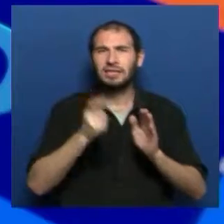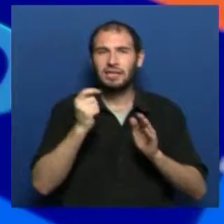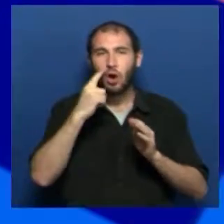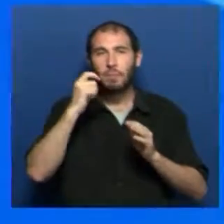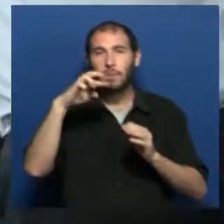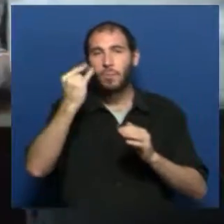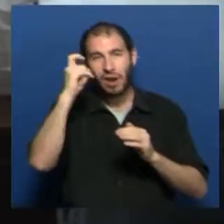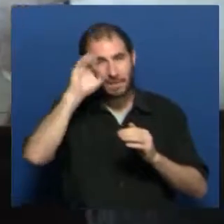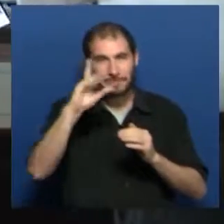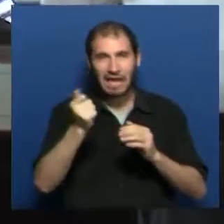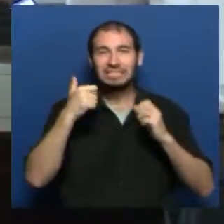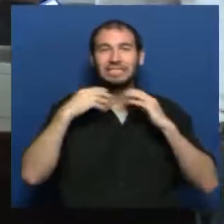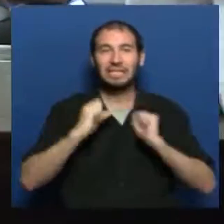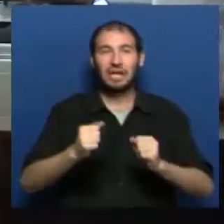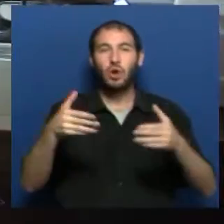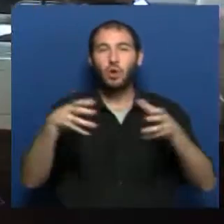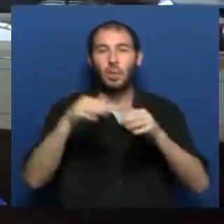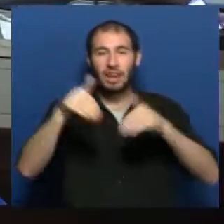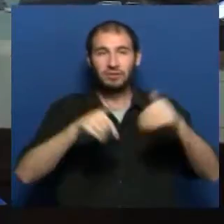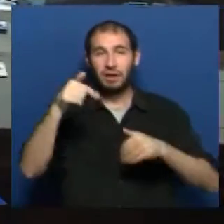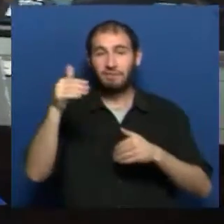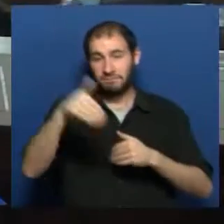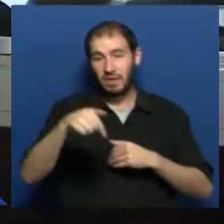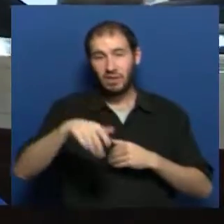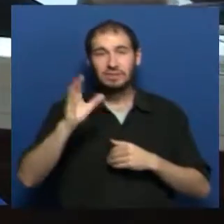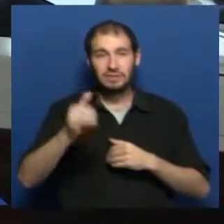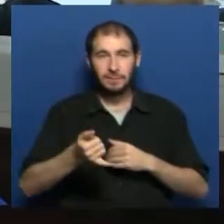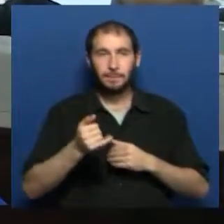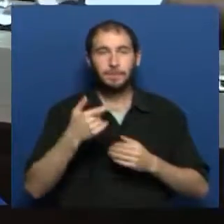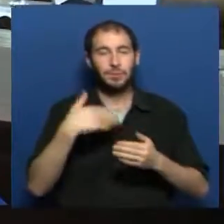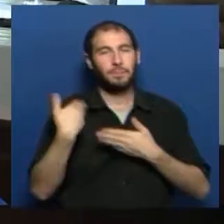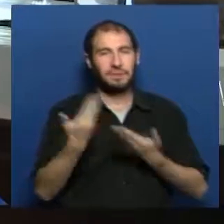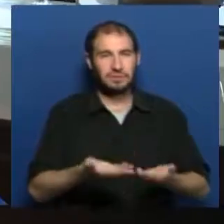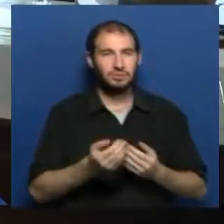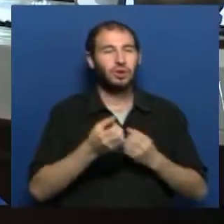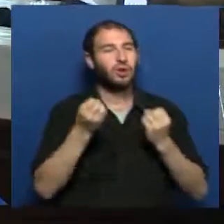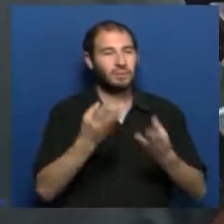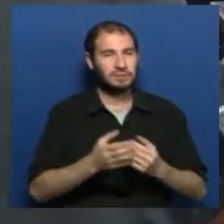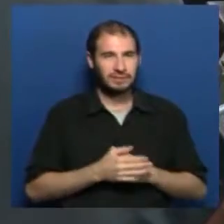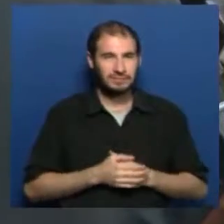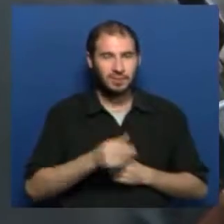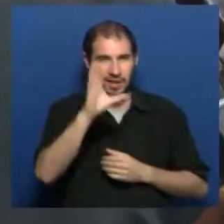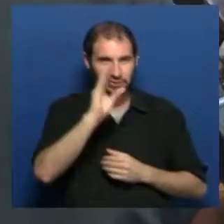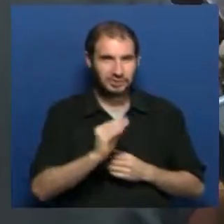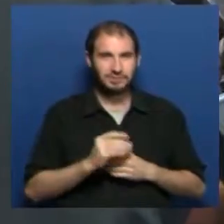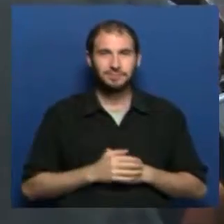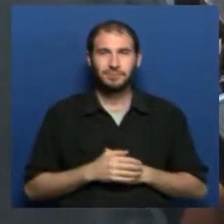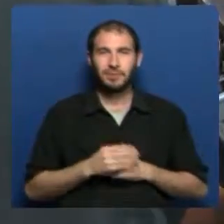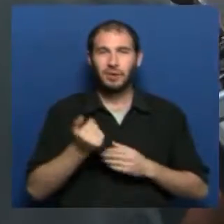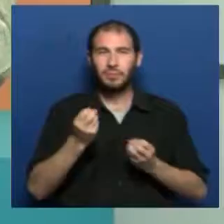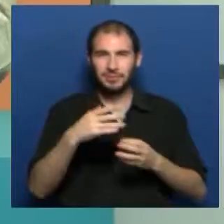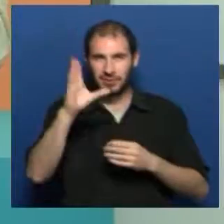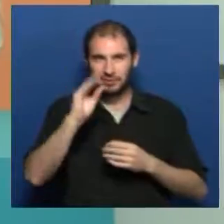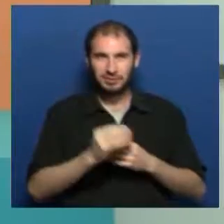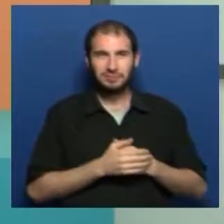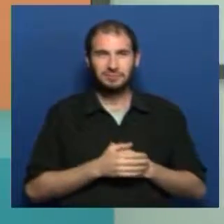Alfredo Puebla, el secretario de la Junta Electoral, quien está aquí con nosotros y ya lo quiero presentar. Alfredo, buenas noches, ¿cómo andás? ¿Cómo le va? Buenas noches,